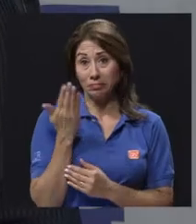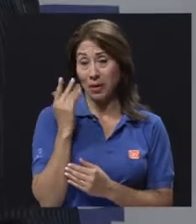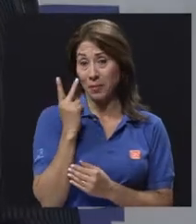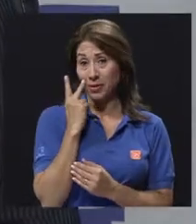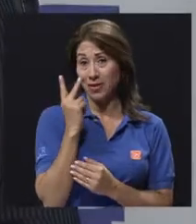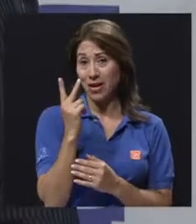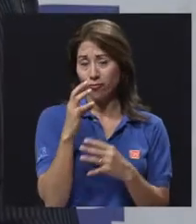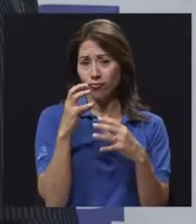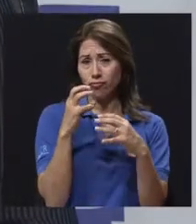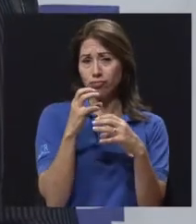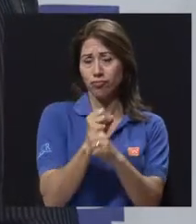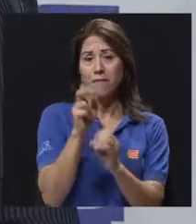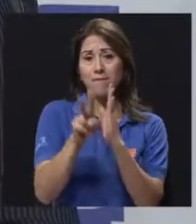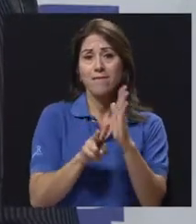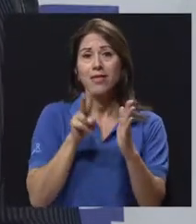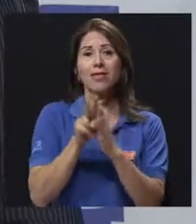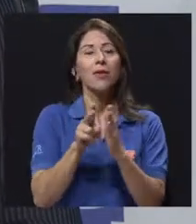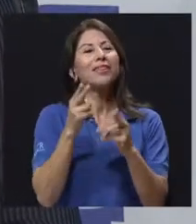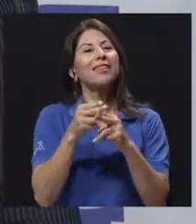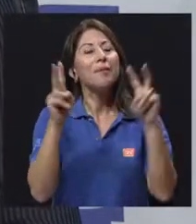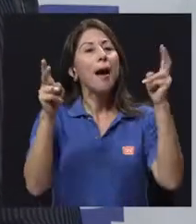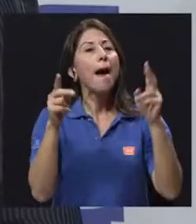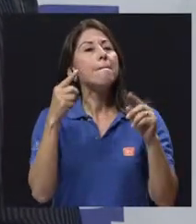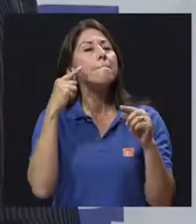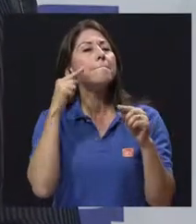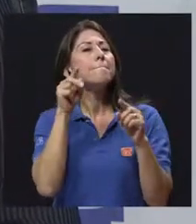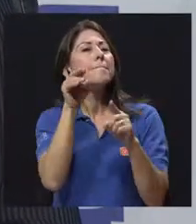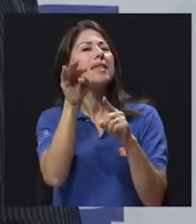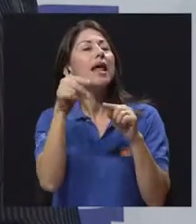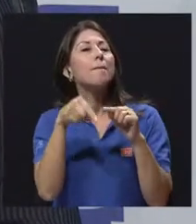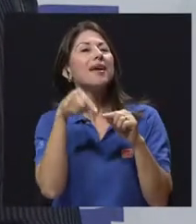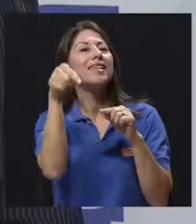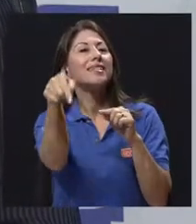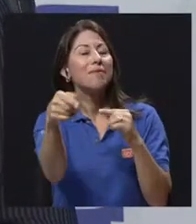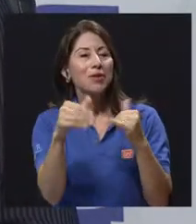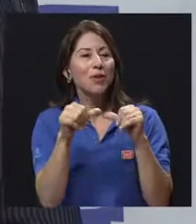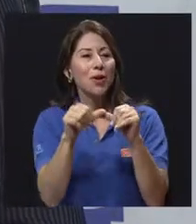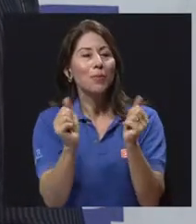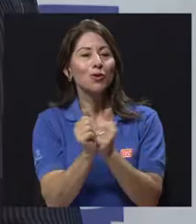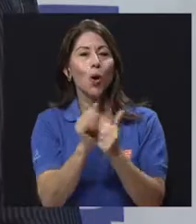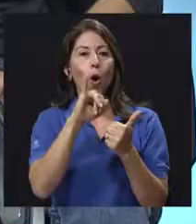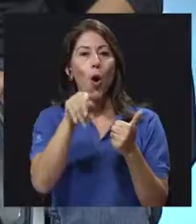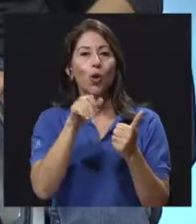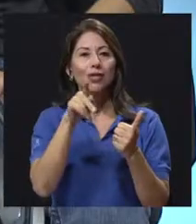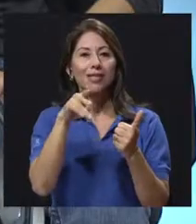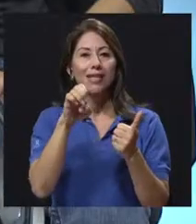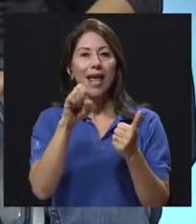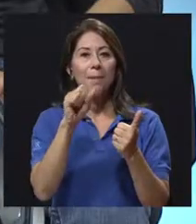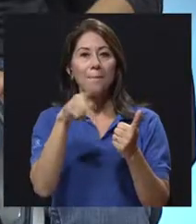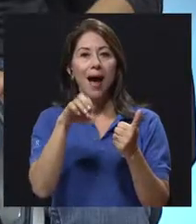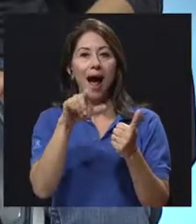Acabamos de ver un avance de Más allá de la meta y continuamos el lunes de Cinemateca con José Pablo Matamoros y Tracy Mena.